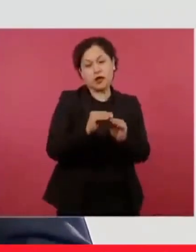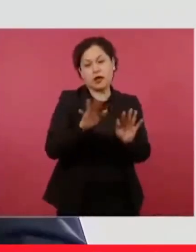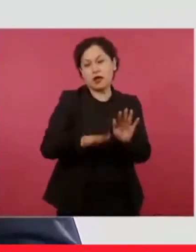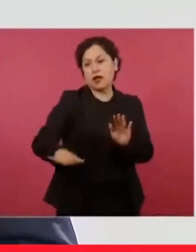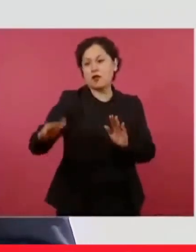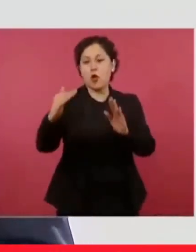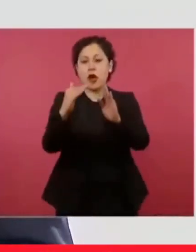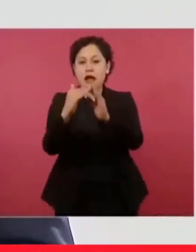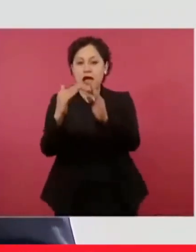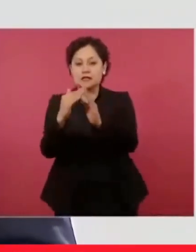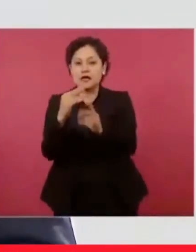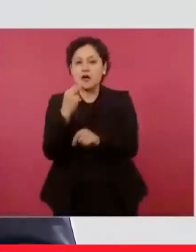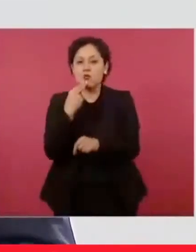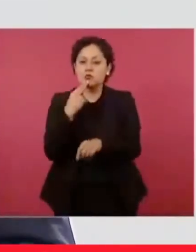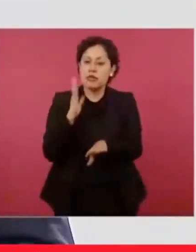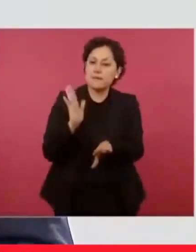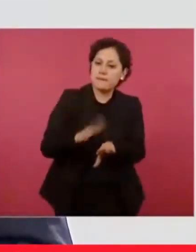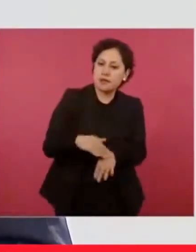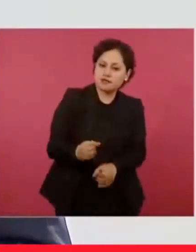es un evento que es inusual,